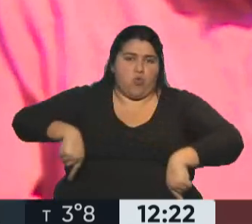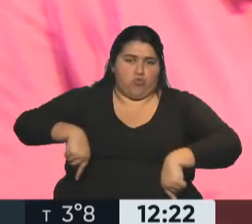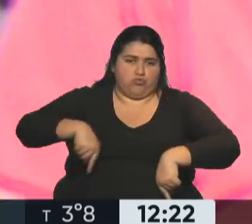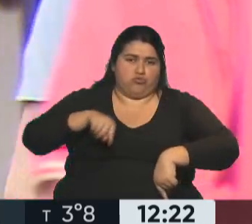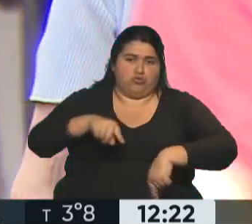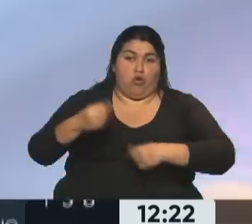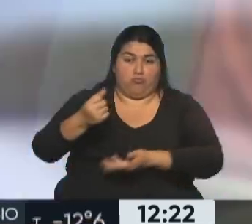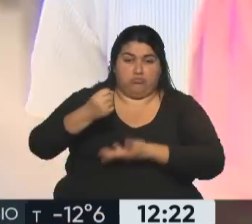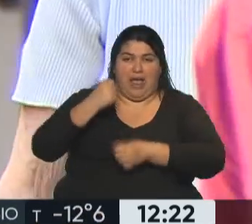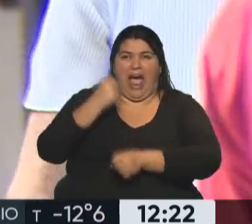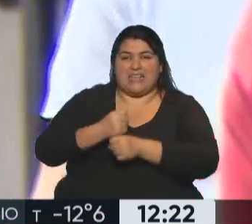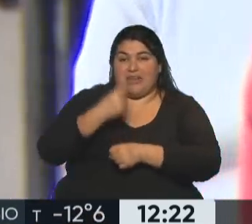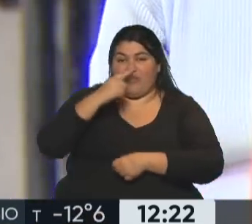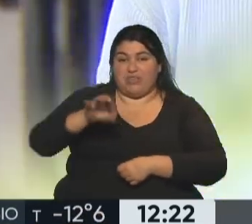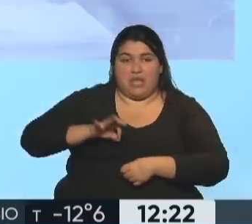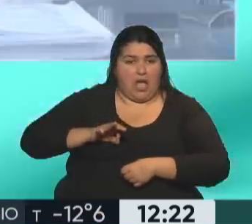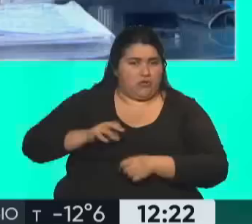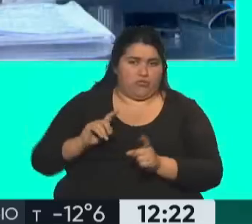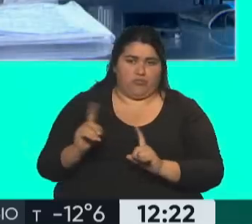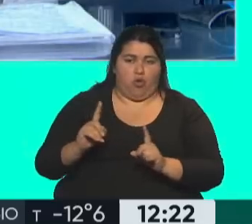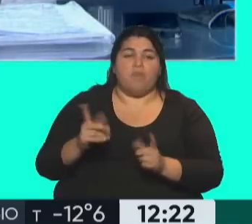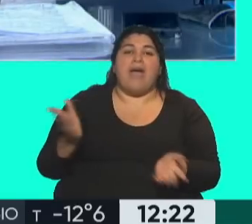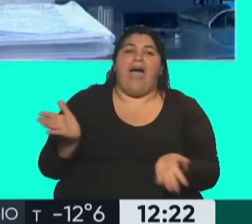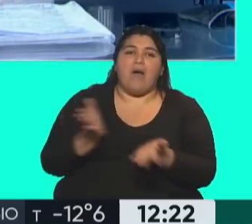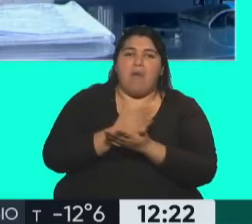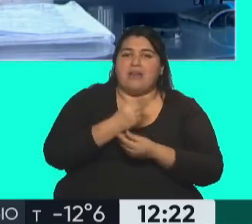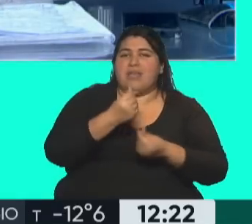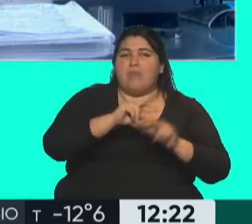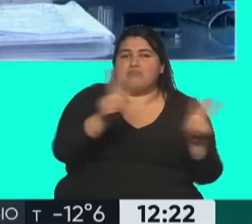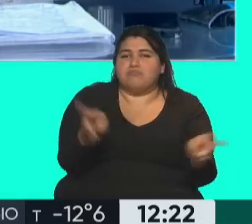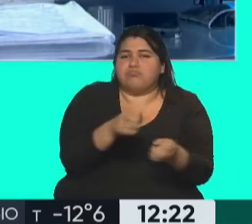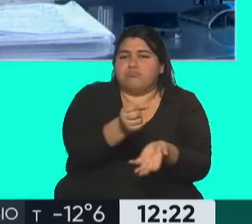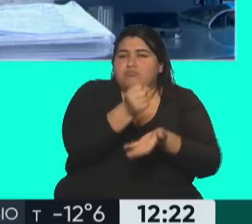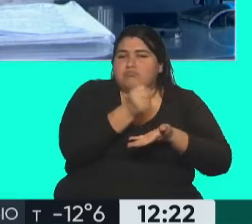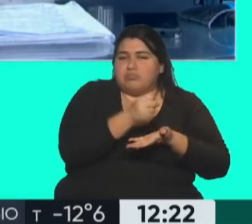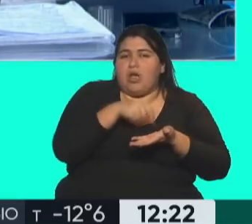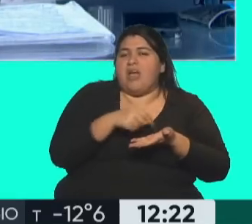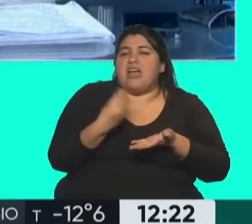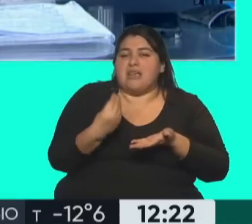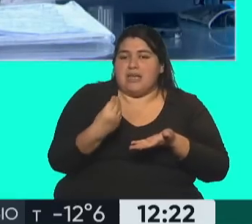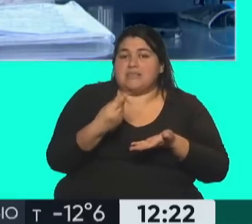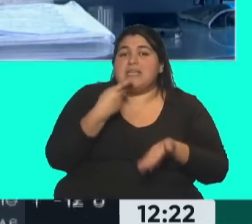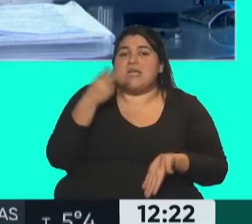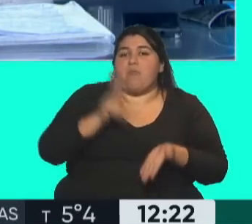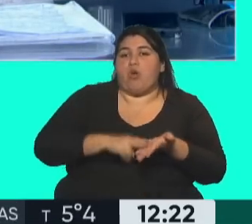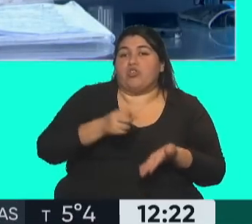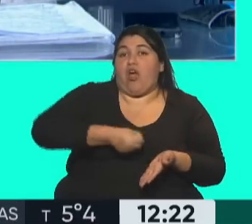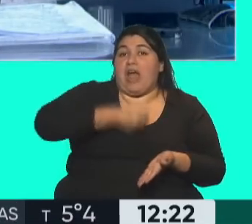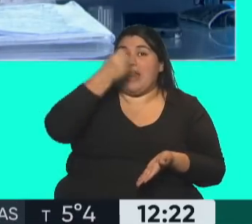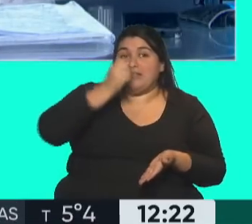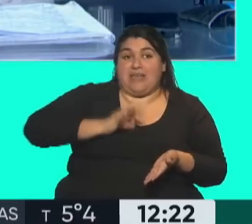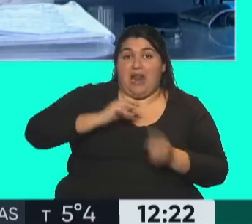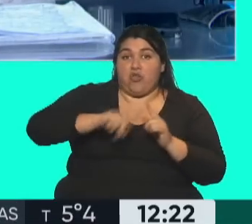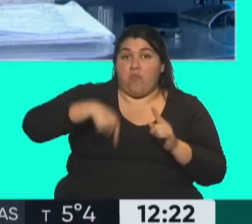hasta fin de año sino con un ingreso extra por un anticipo o un adelanto del impuesto a las ganancias del año próximo